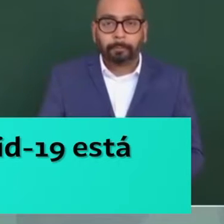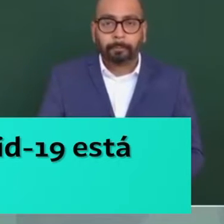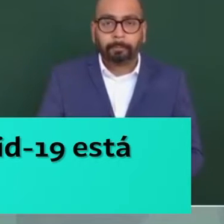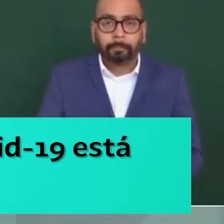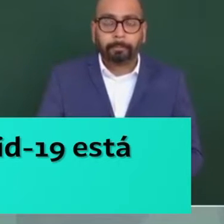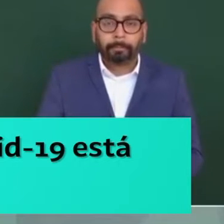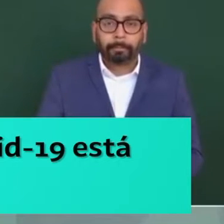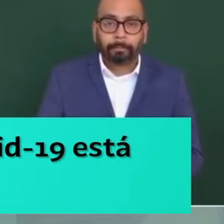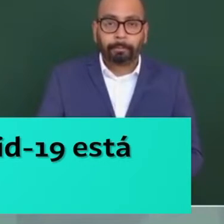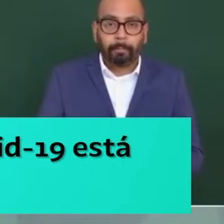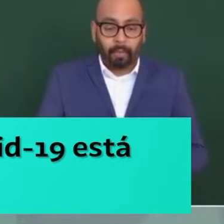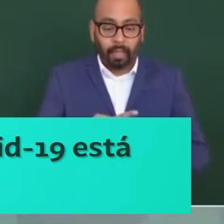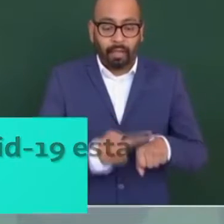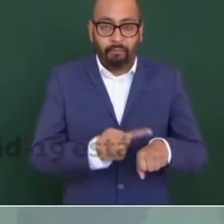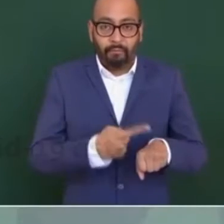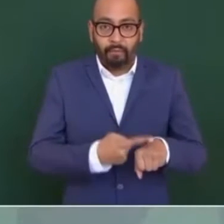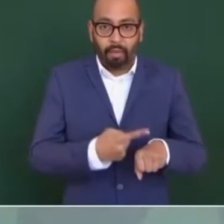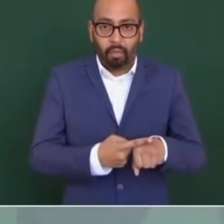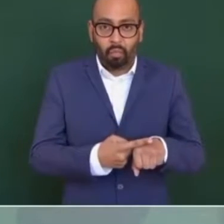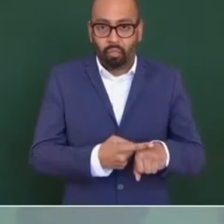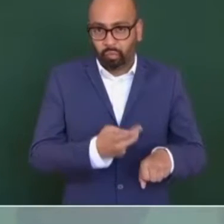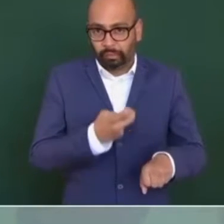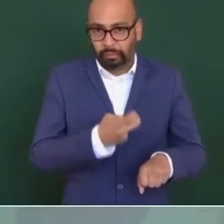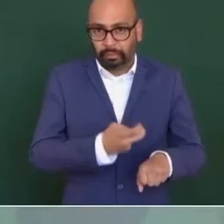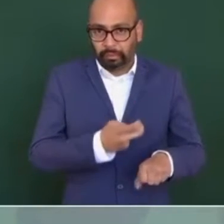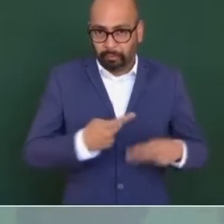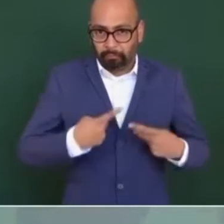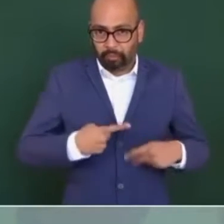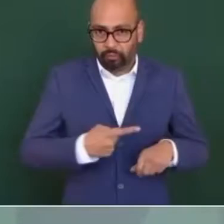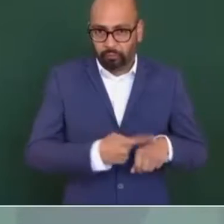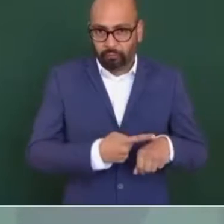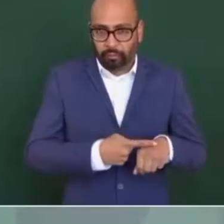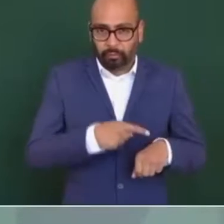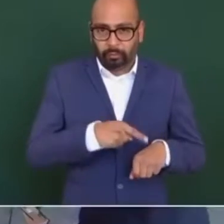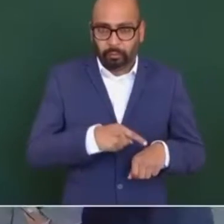Este paciente, que está por saberse